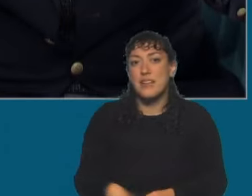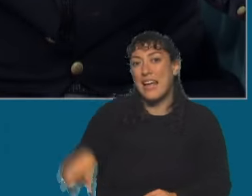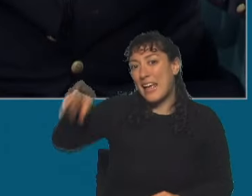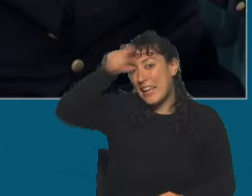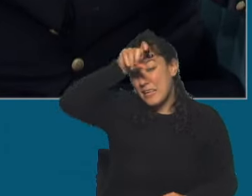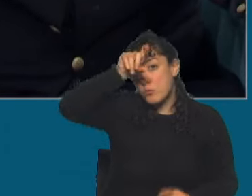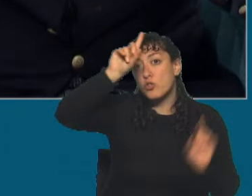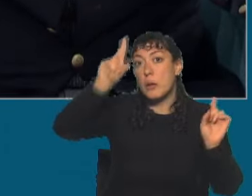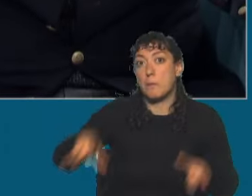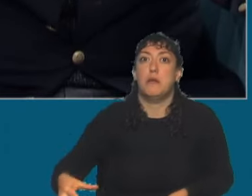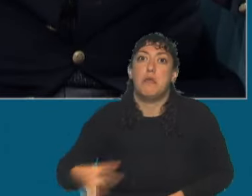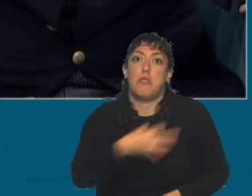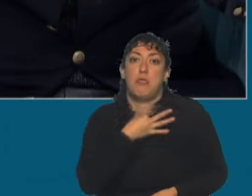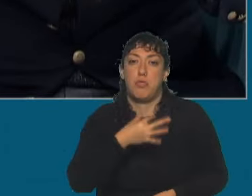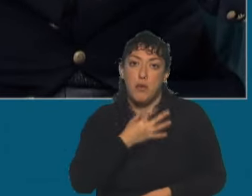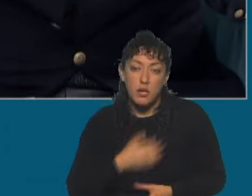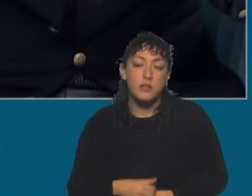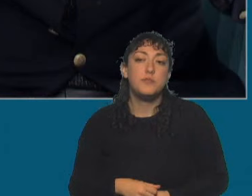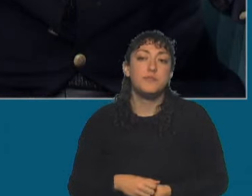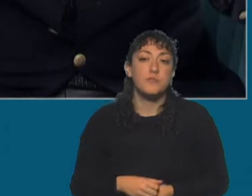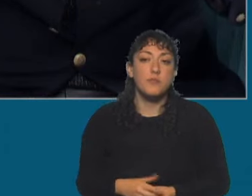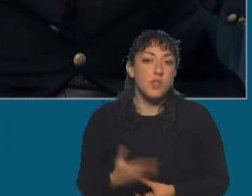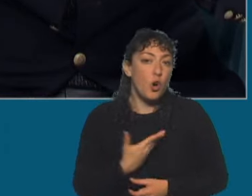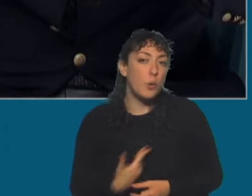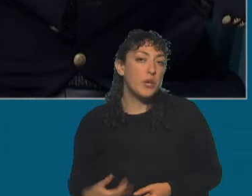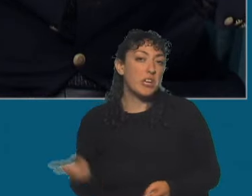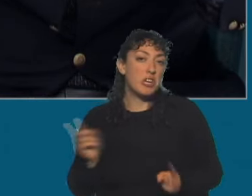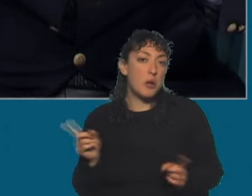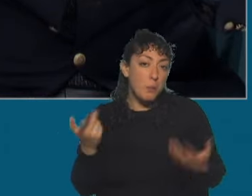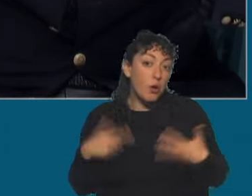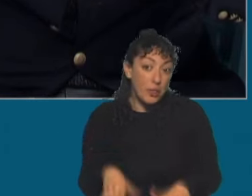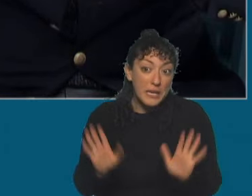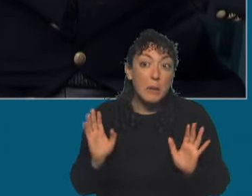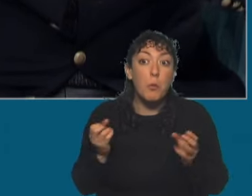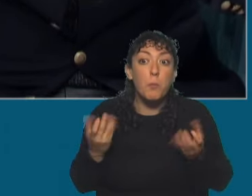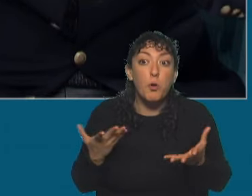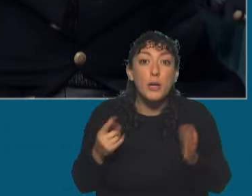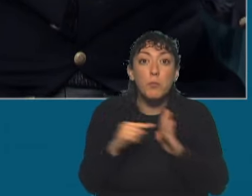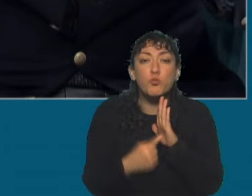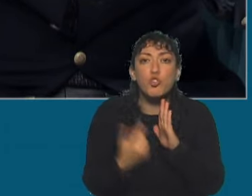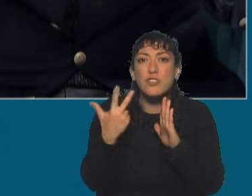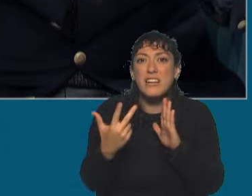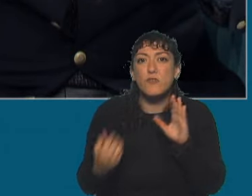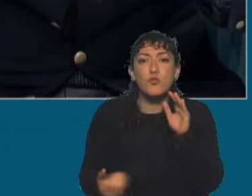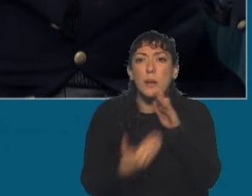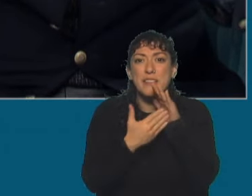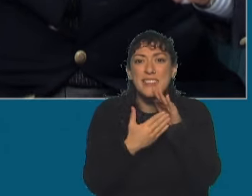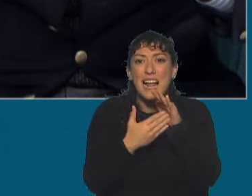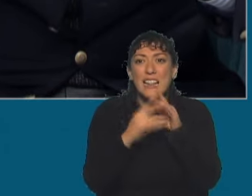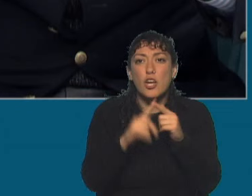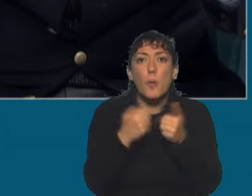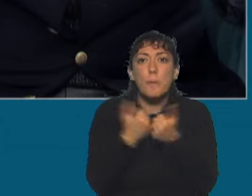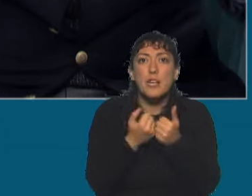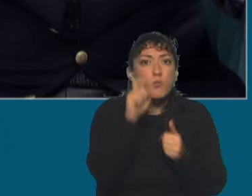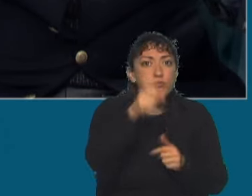está hasta acá con el agua del cuello. Ahora, el gobierno no lo hizo y podría haberlo hecho porque el fondo violó 3 puntos fundamentales de su convenio constitutivo. El